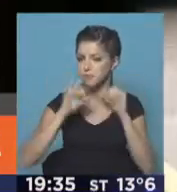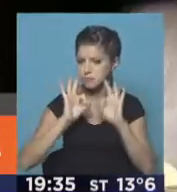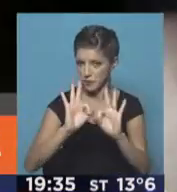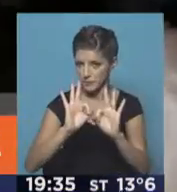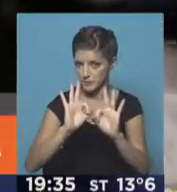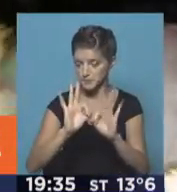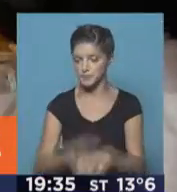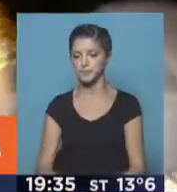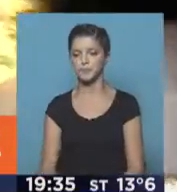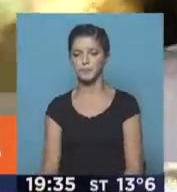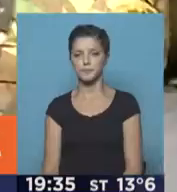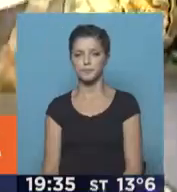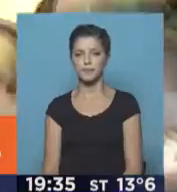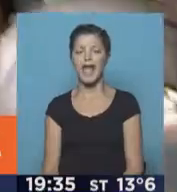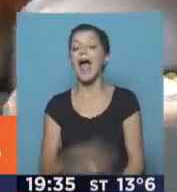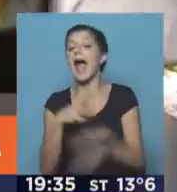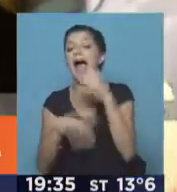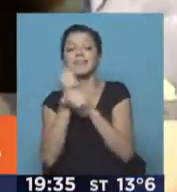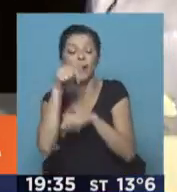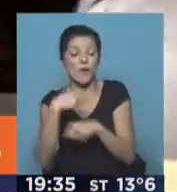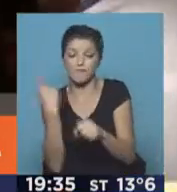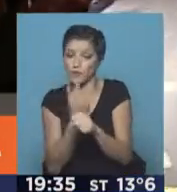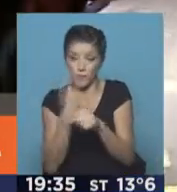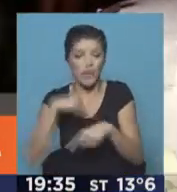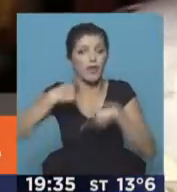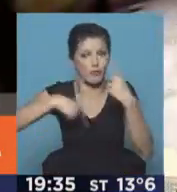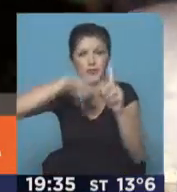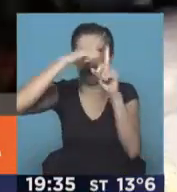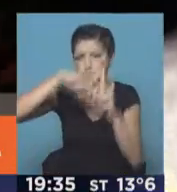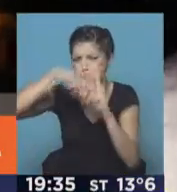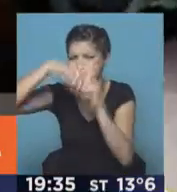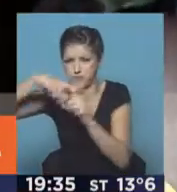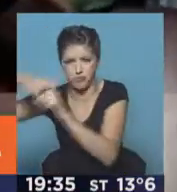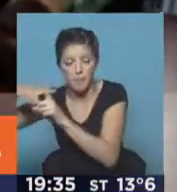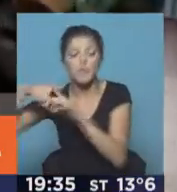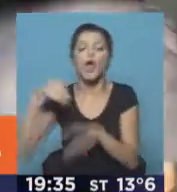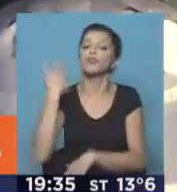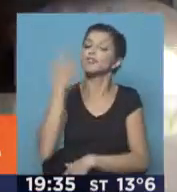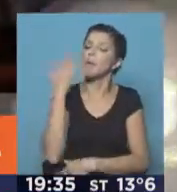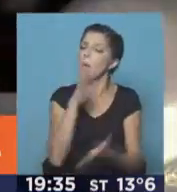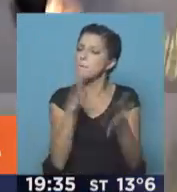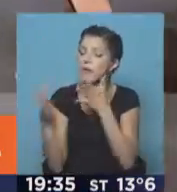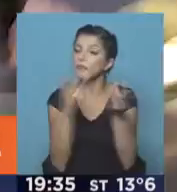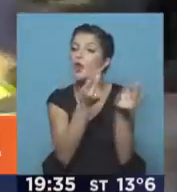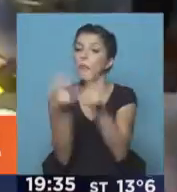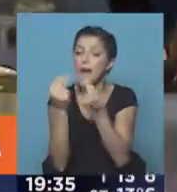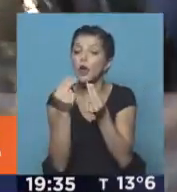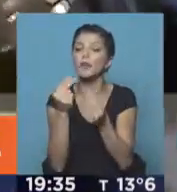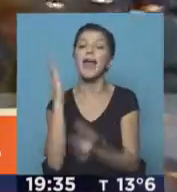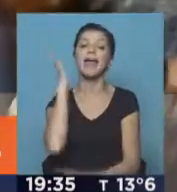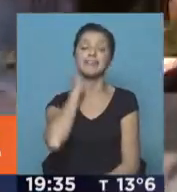los números, cosa que hasta ahora no han podido hacerlo. Estábamos hablando de una suma cercana a los